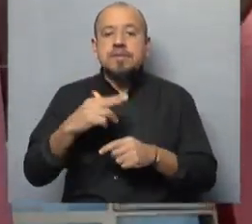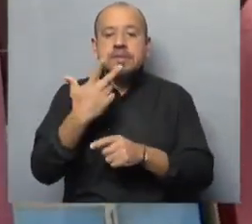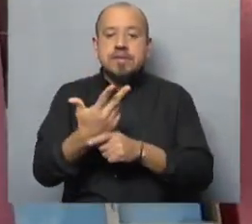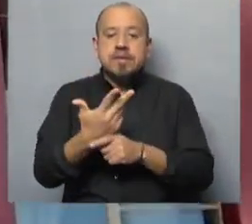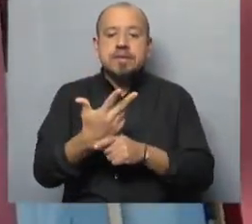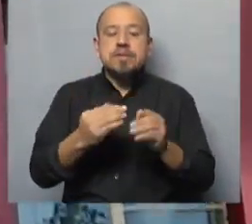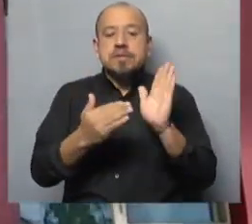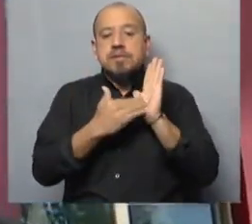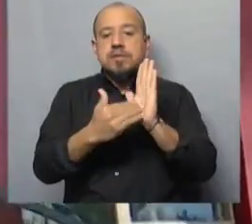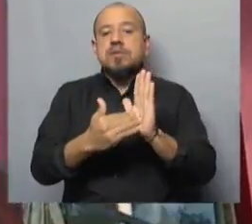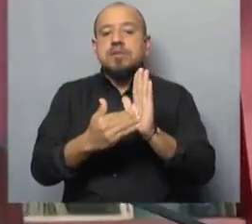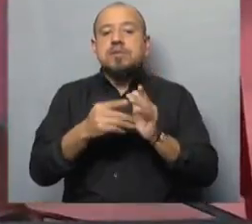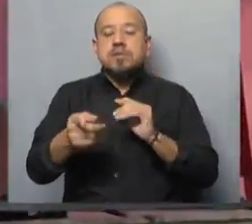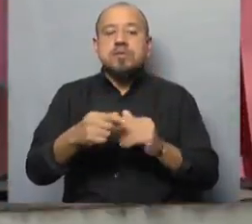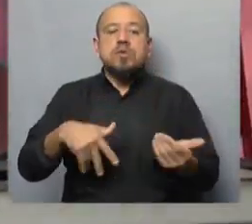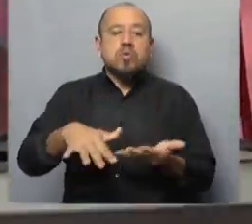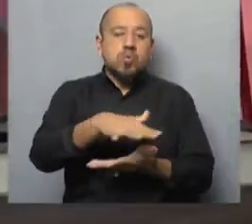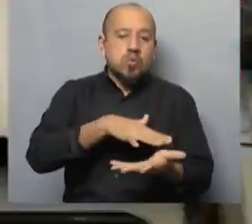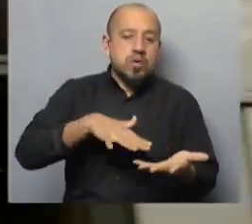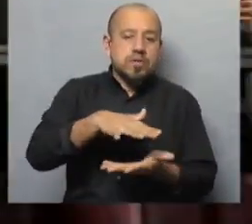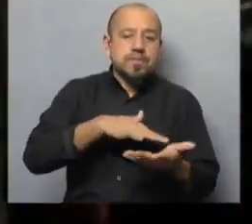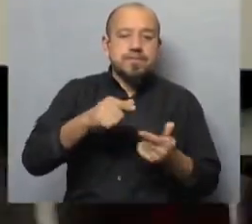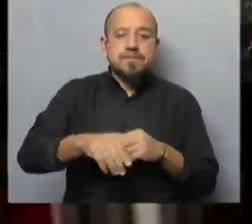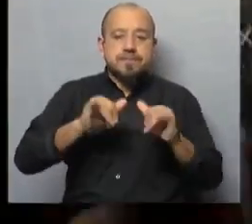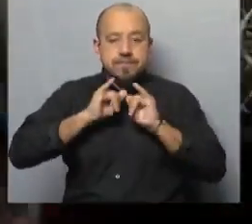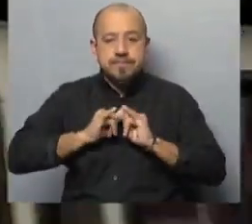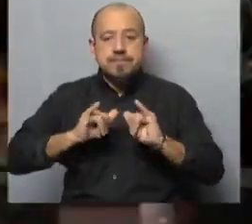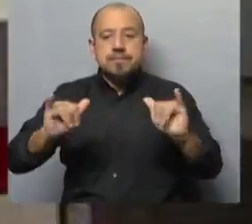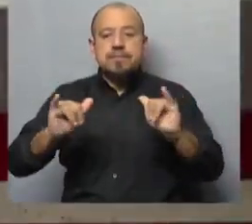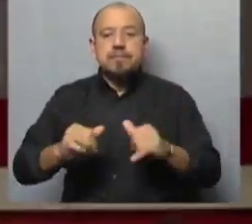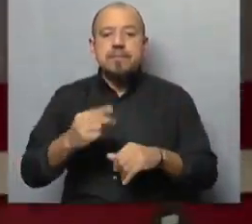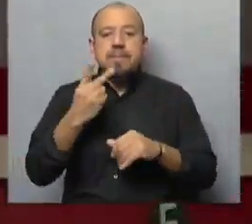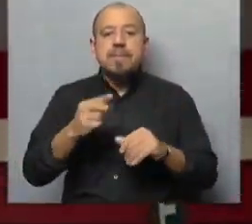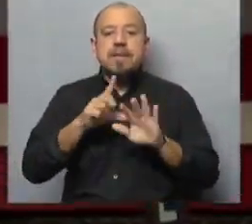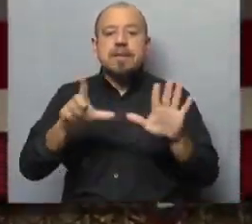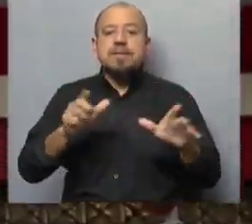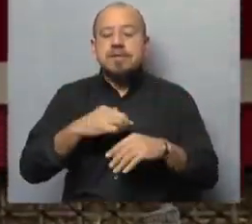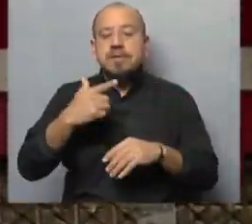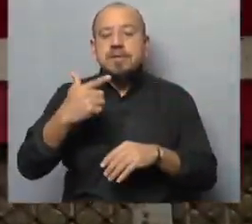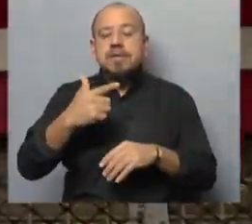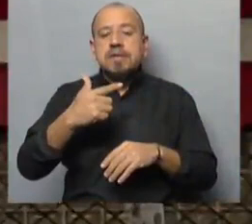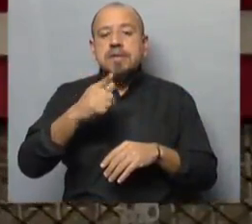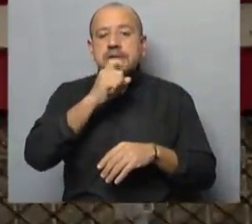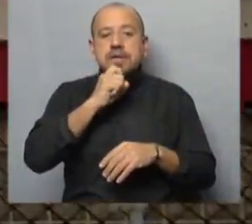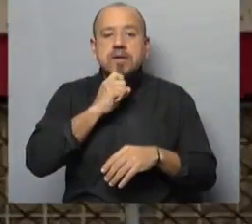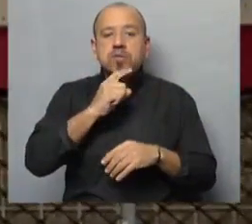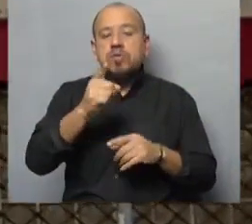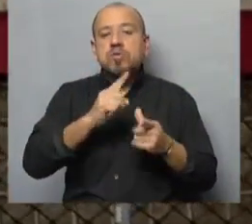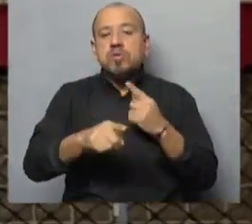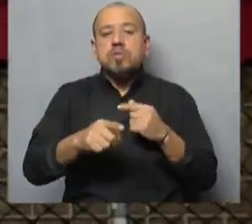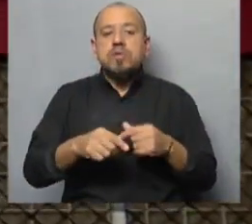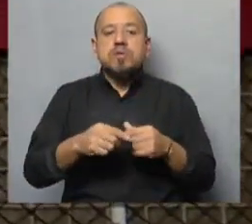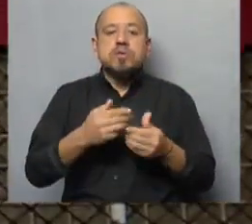representación uno en los territorios en los cuales durante la campaña del plebiscito contra los 135 artículos de la ley de urgente